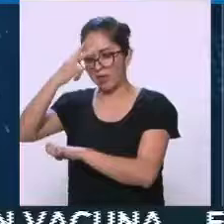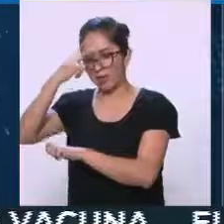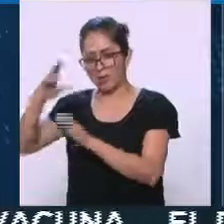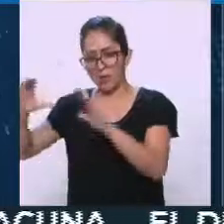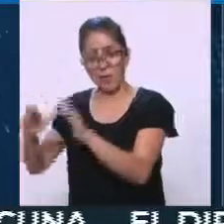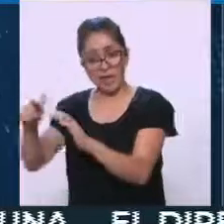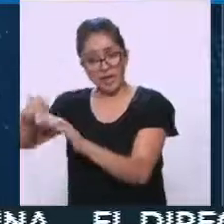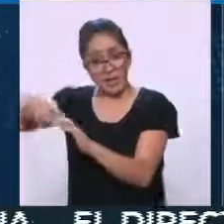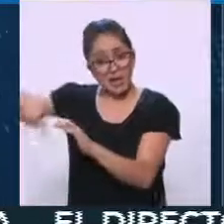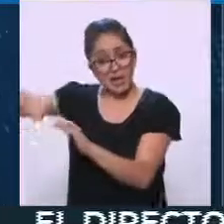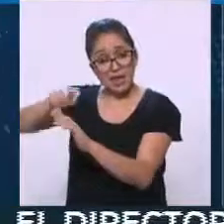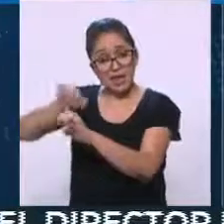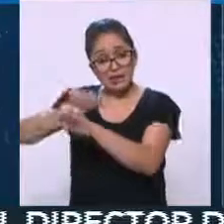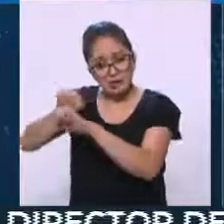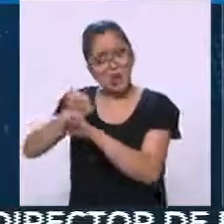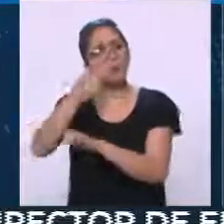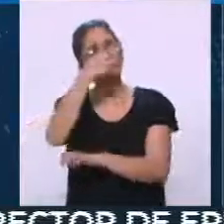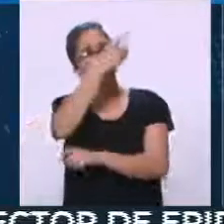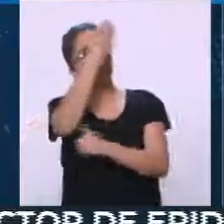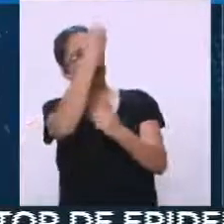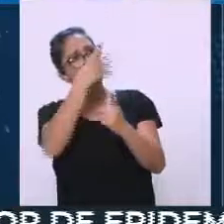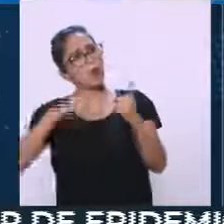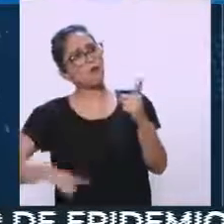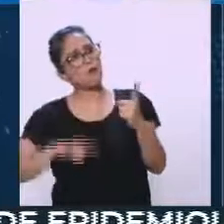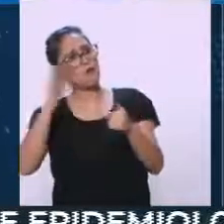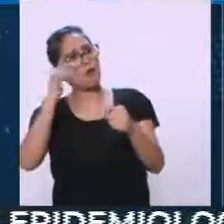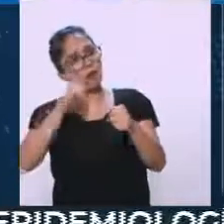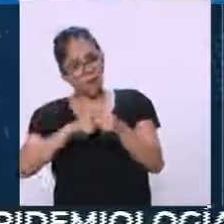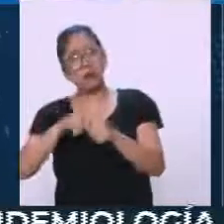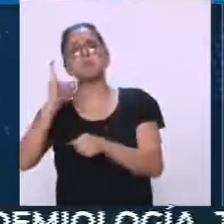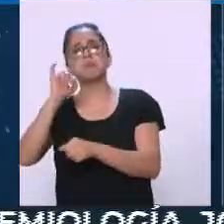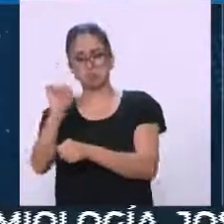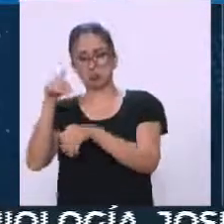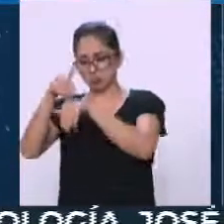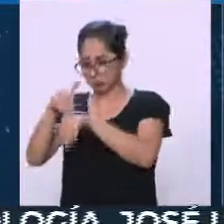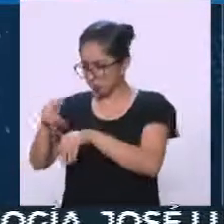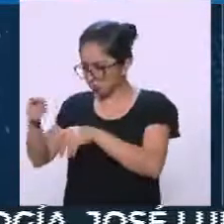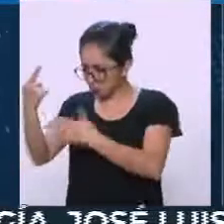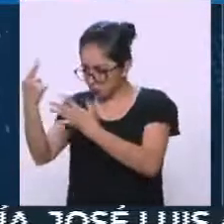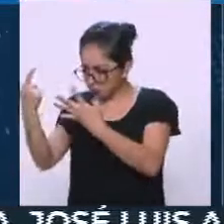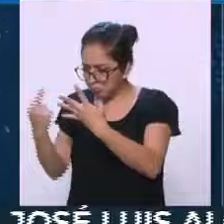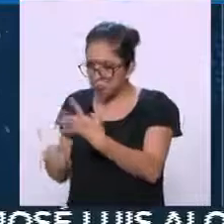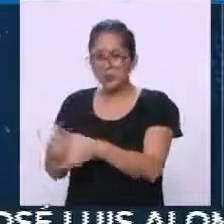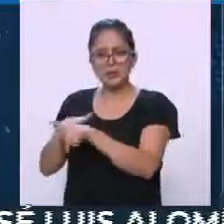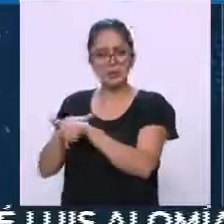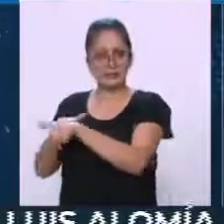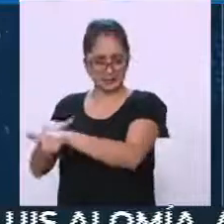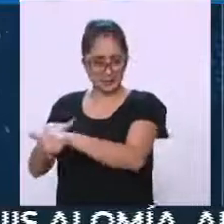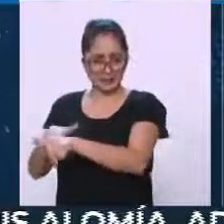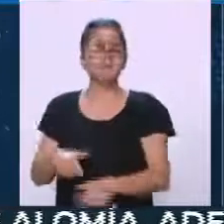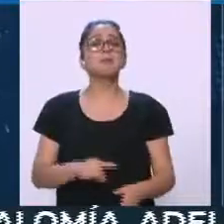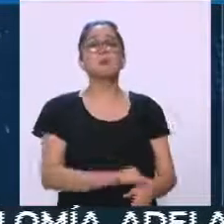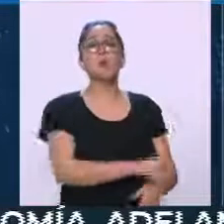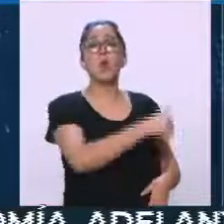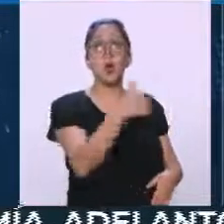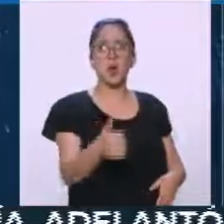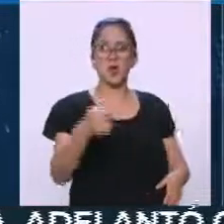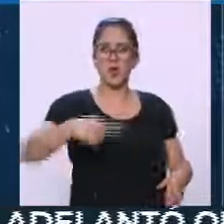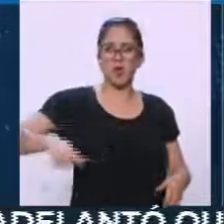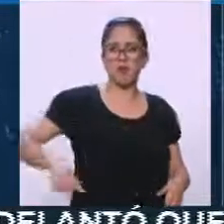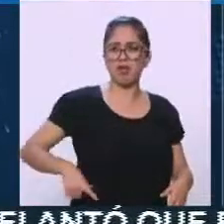que cumplen con la mayoría de estos criterios. Por otro lado, de las entidades, de los gobernadores que